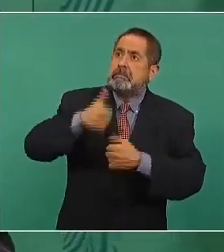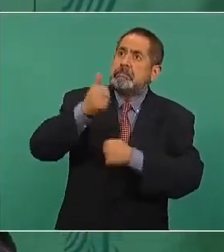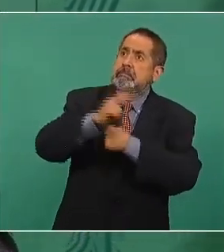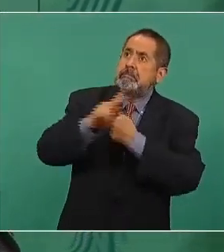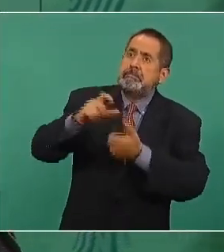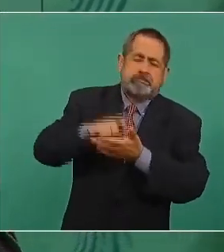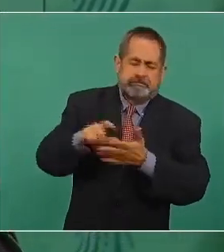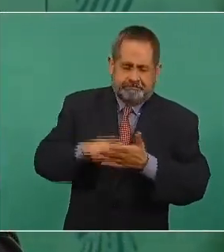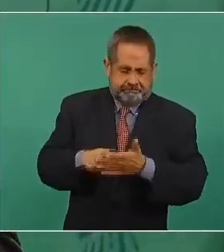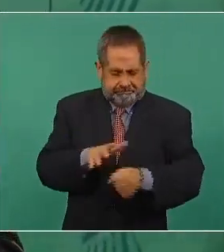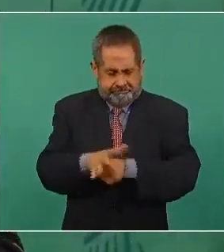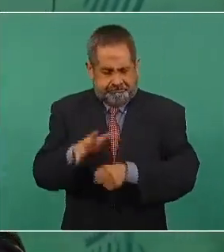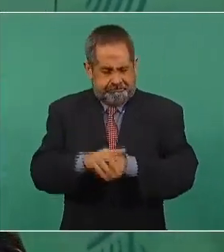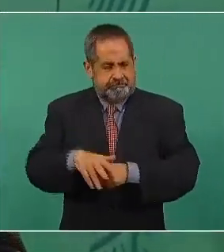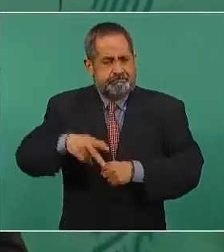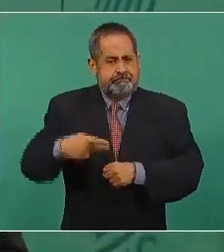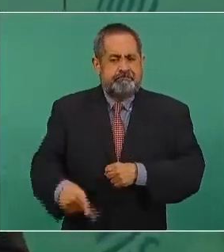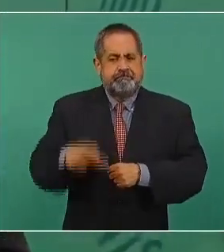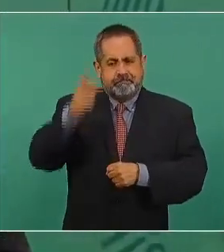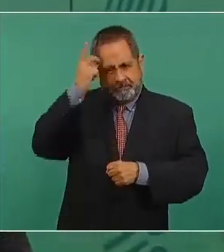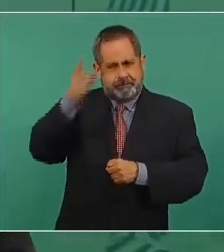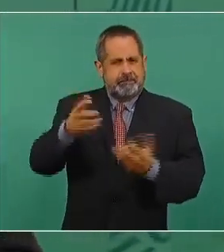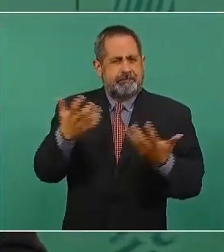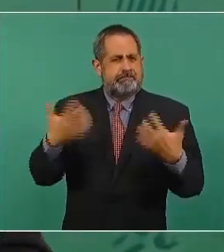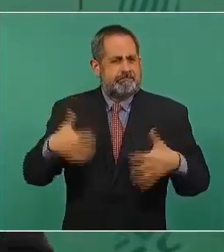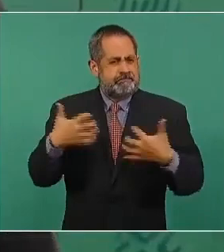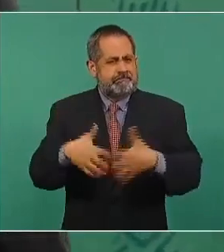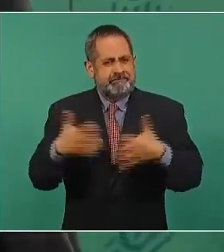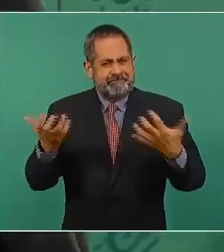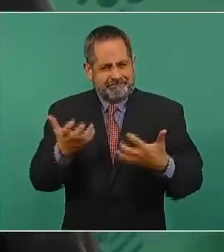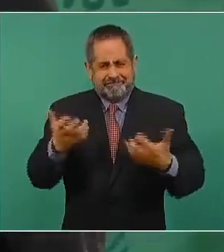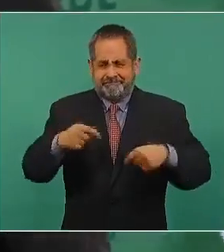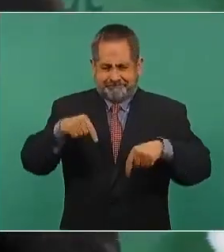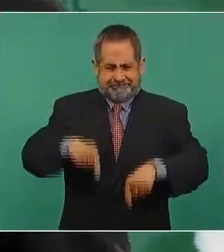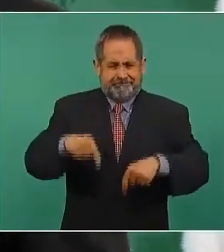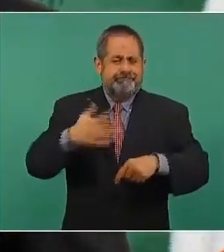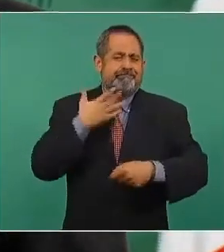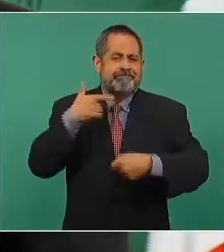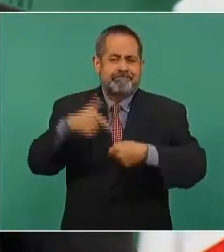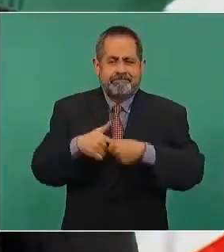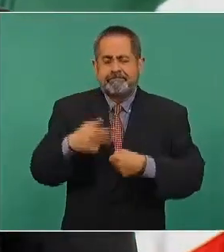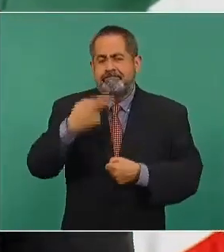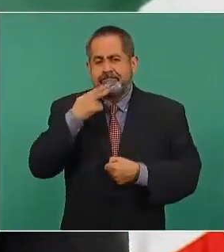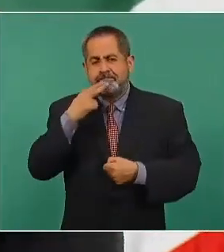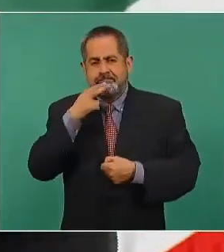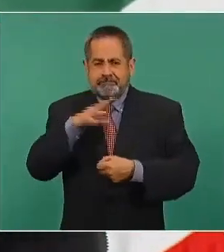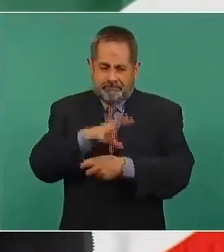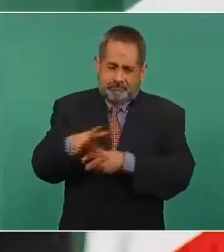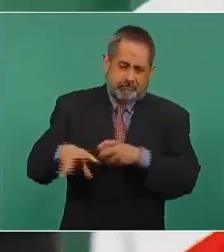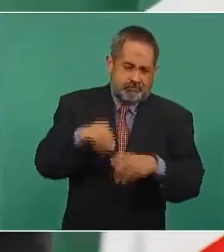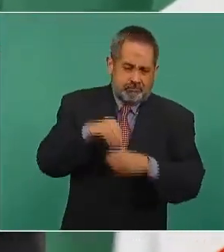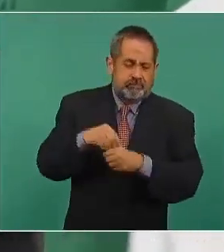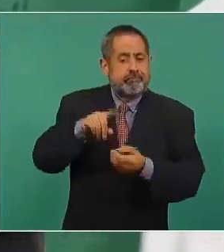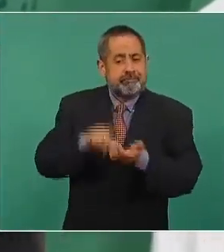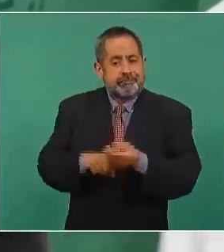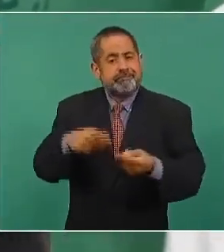extranjero, sino se produzca toda la gasolina o se utilice todo el petróleo